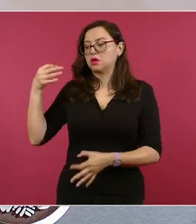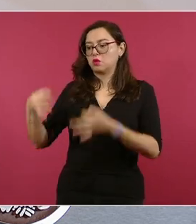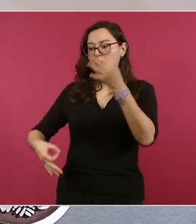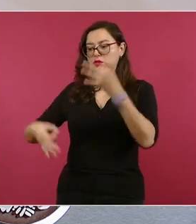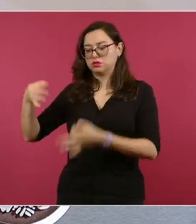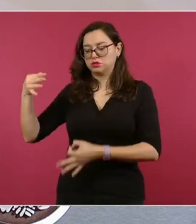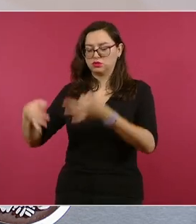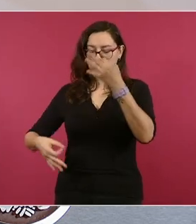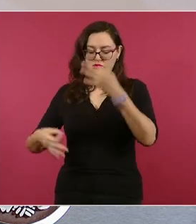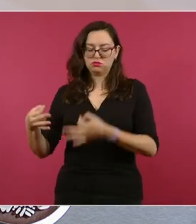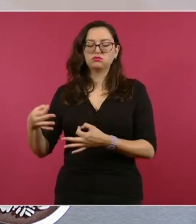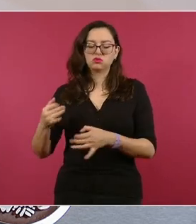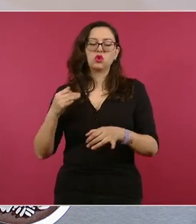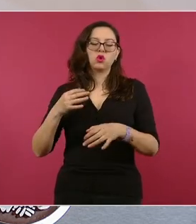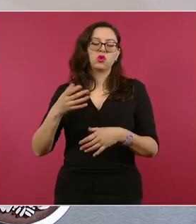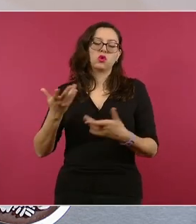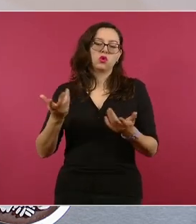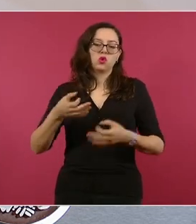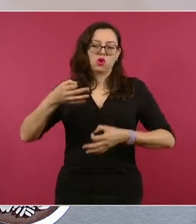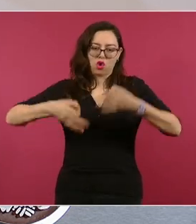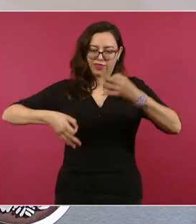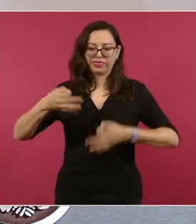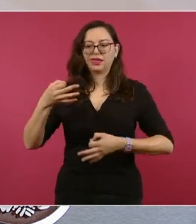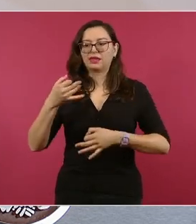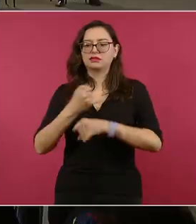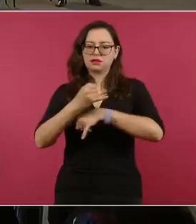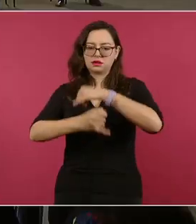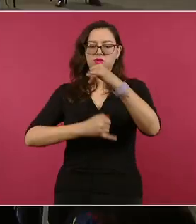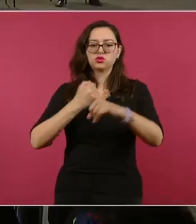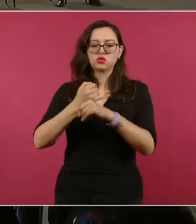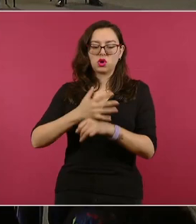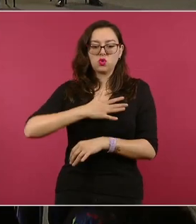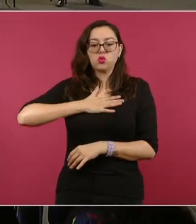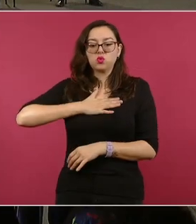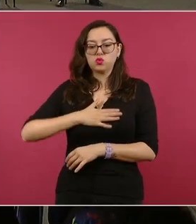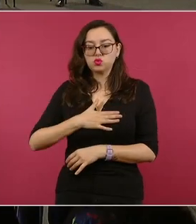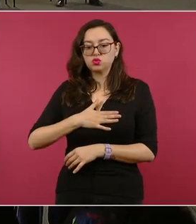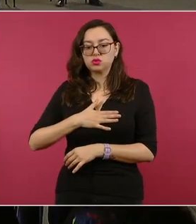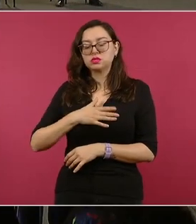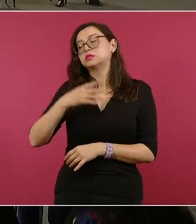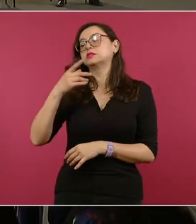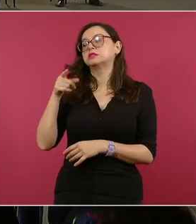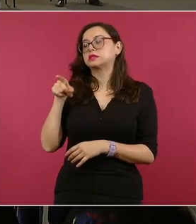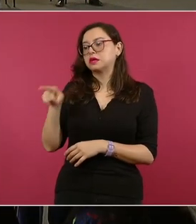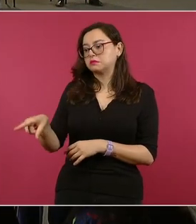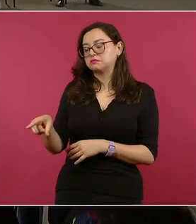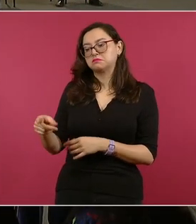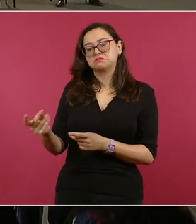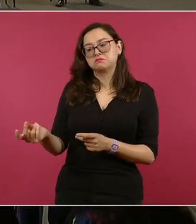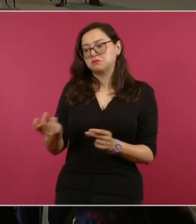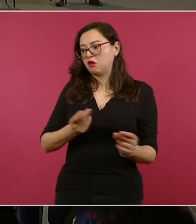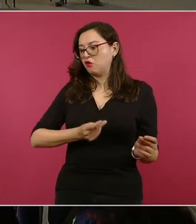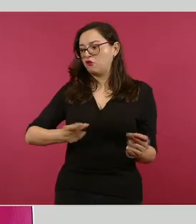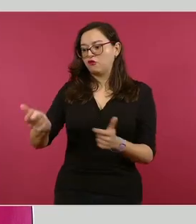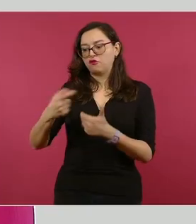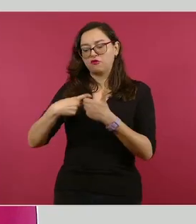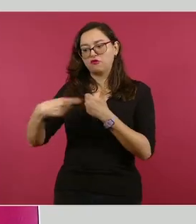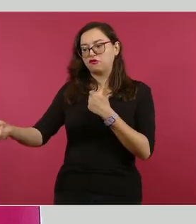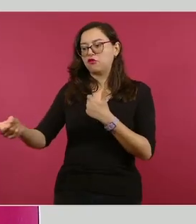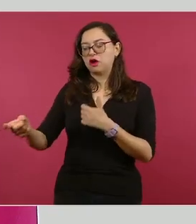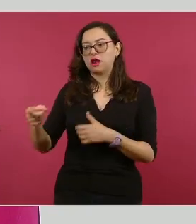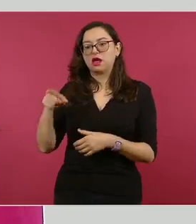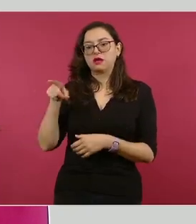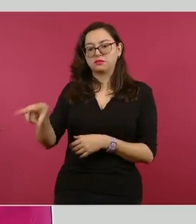para determinar la responsabilidad de un Estado a fin de iniciar el proceso de expulsión en virtud del artículo 6 de